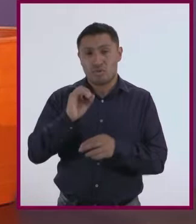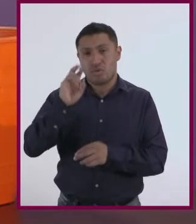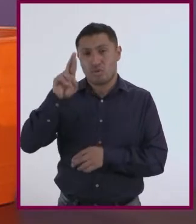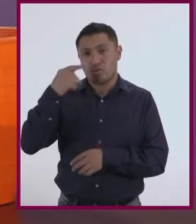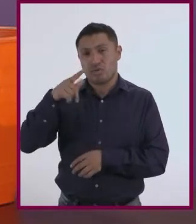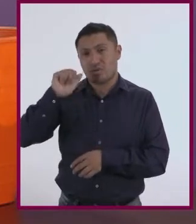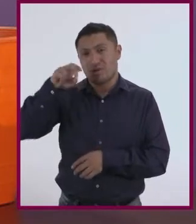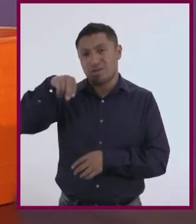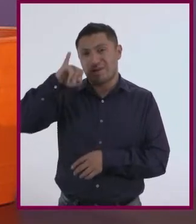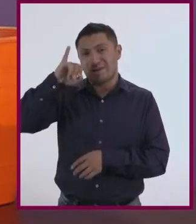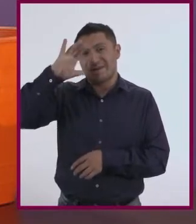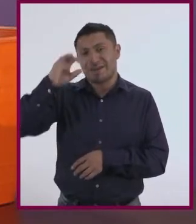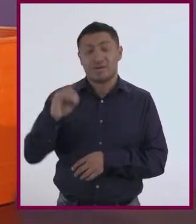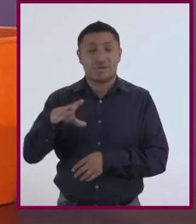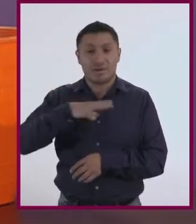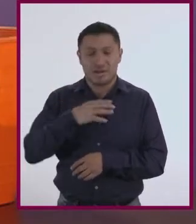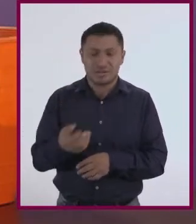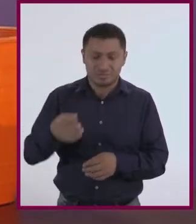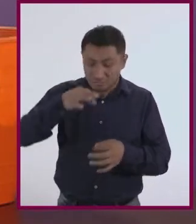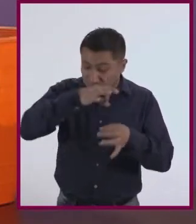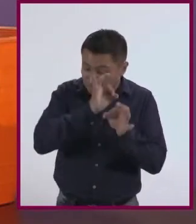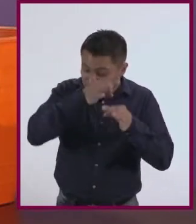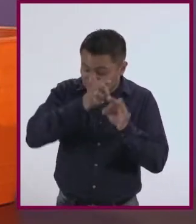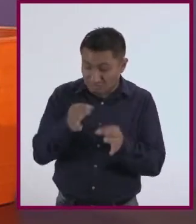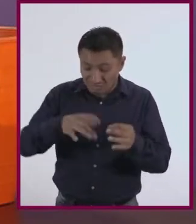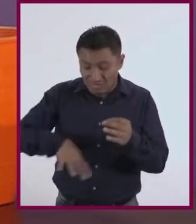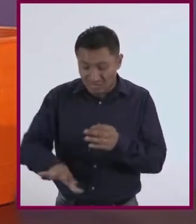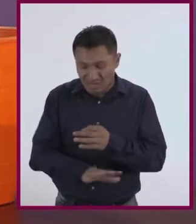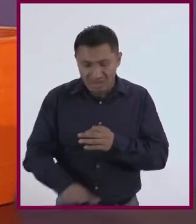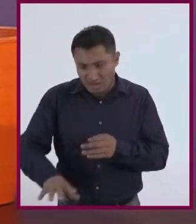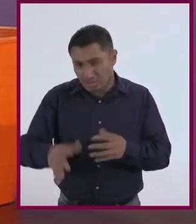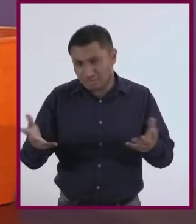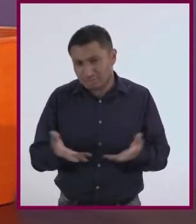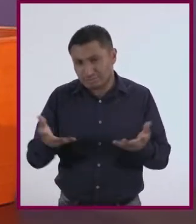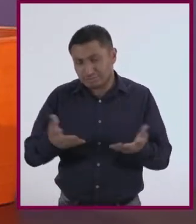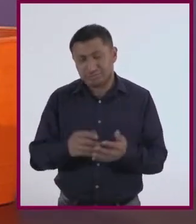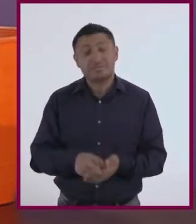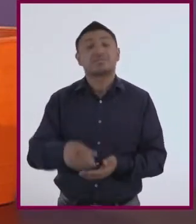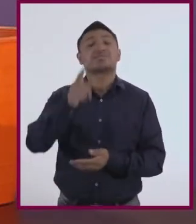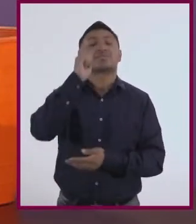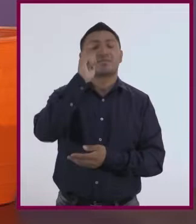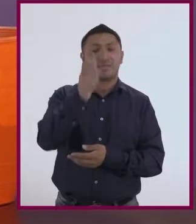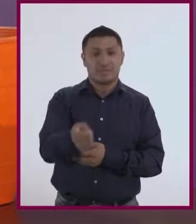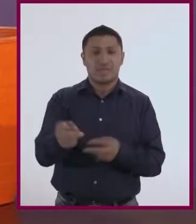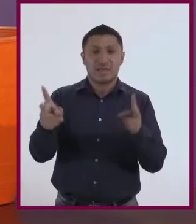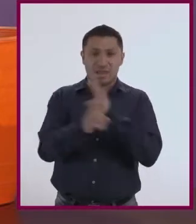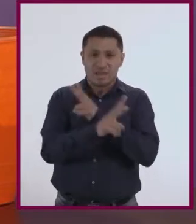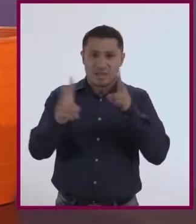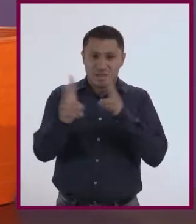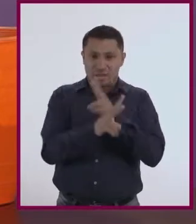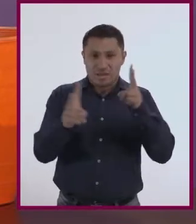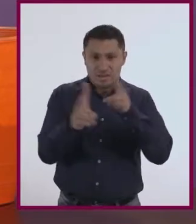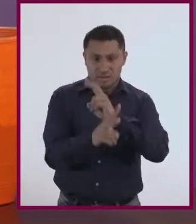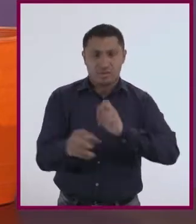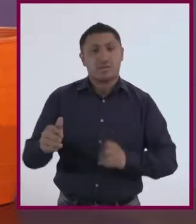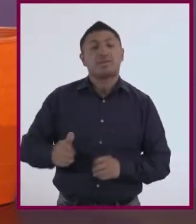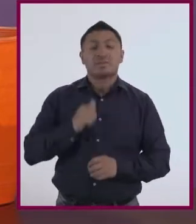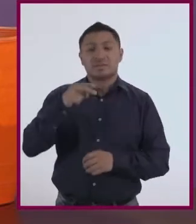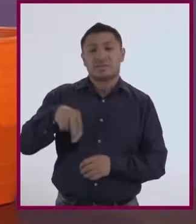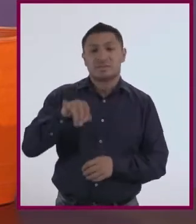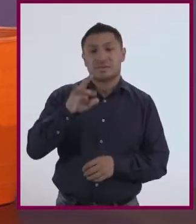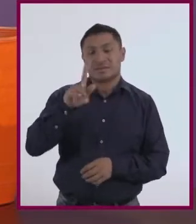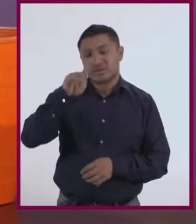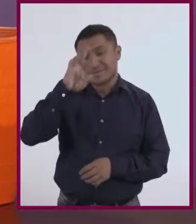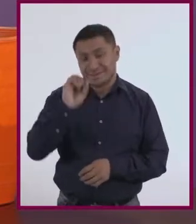materia orgánica llevado a cabo por microorganismos del suelo en condiciones aeróbicas, o sea, con aire, que aprovechan el nitrógeno y el